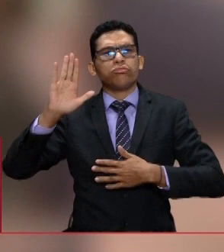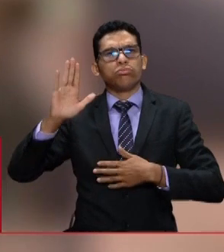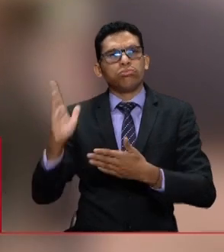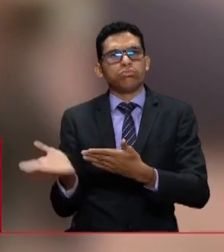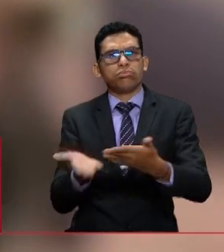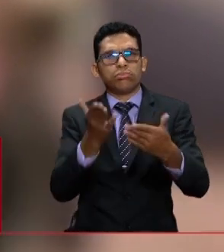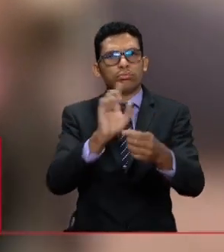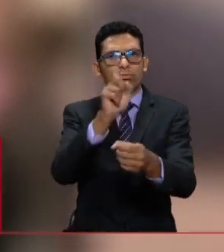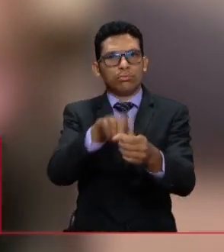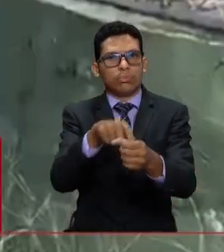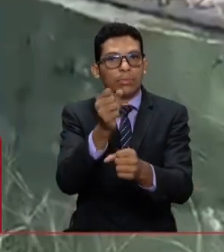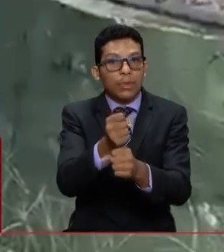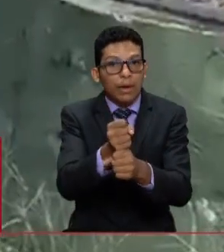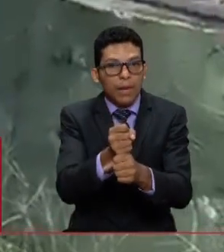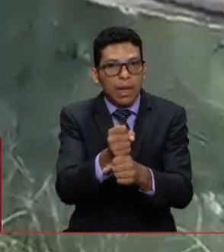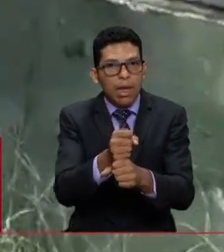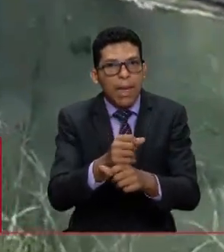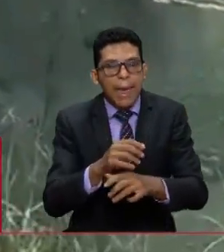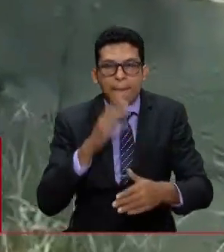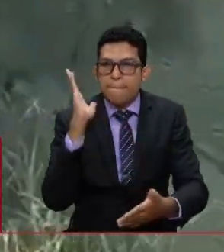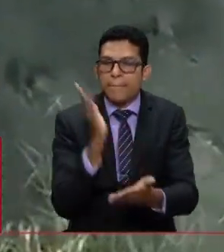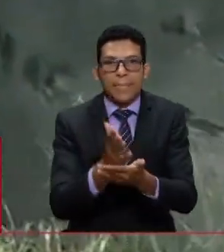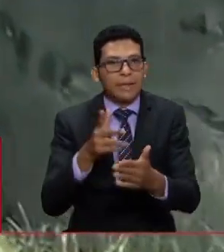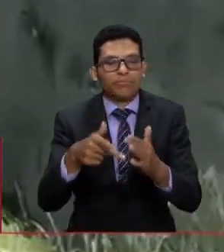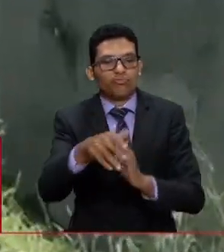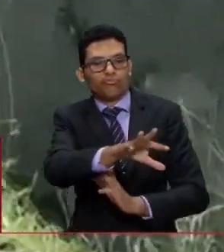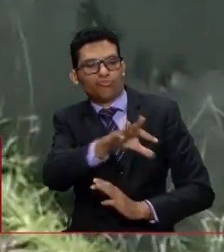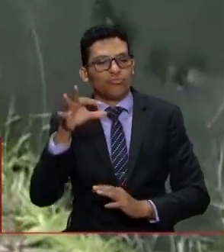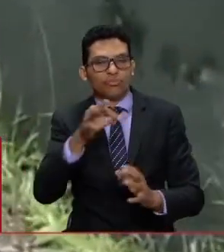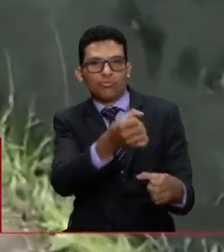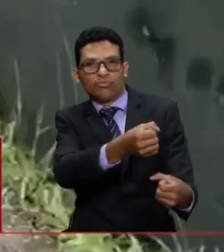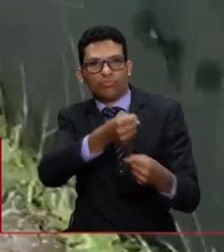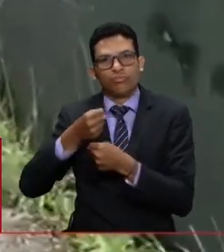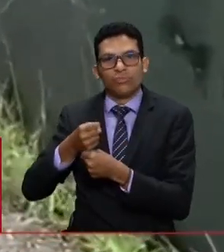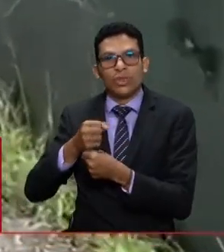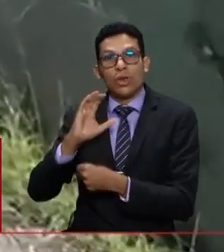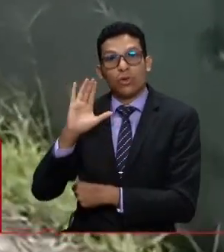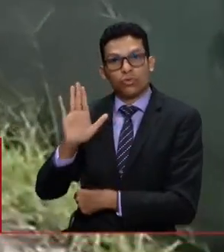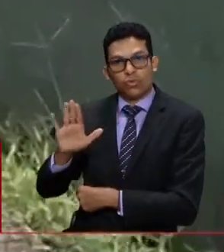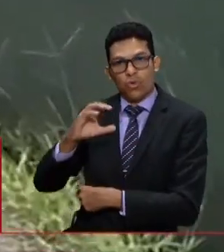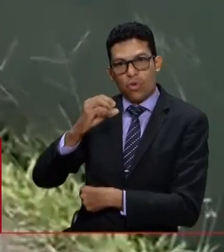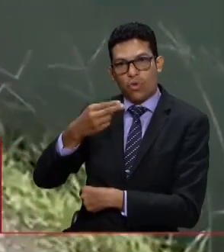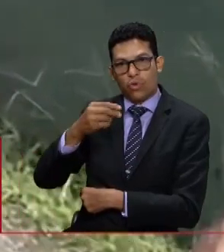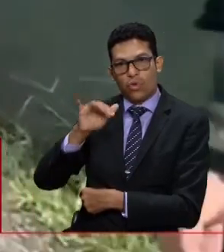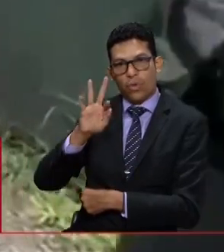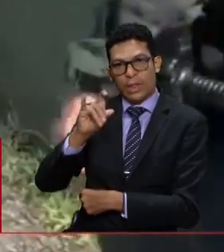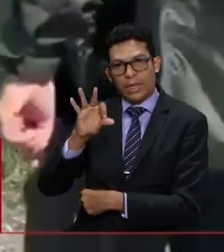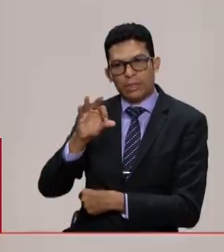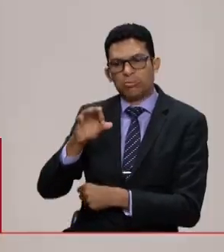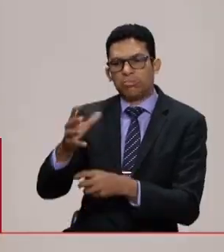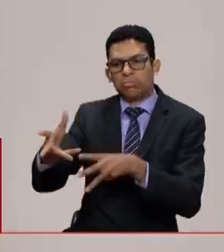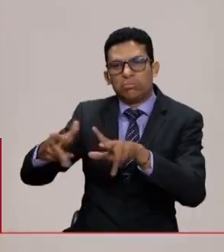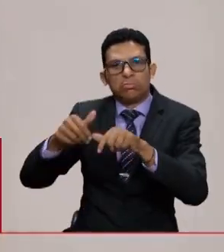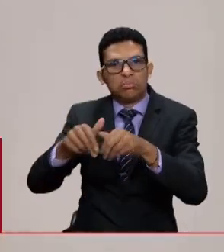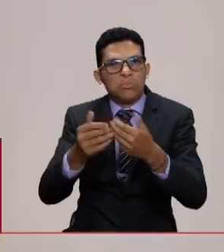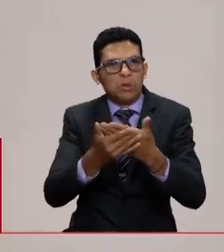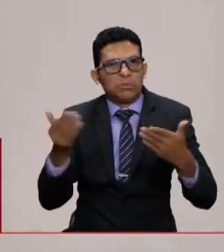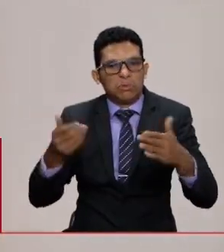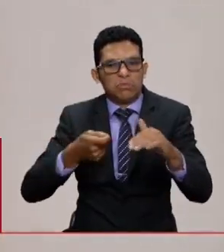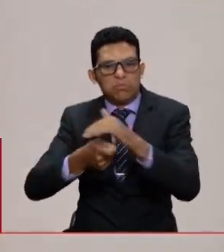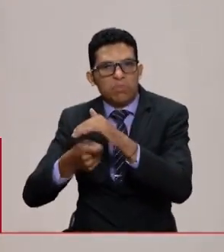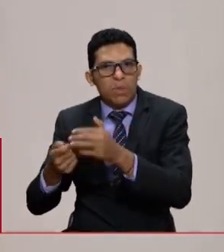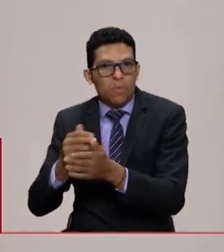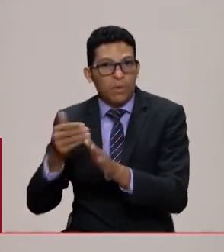recibir un empleo. Sin embargo, terminaron siendo reclutados por la banda criminal Los Chotas para cometer diferentes delitos. Se recibió la